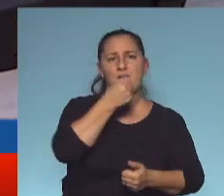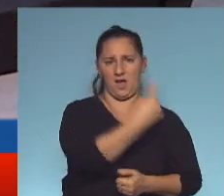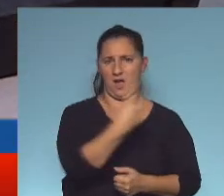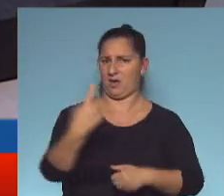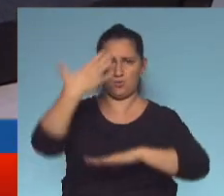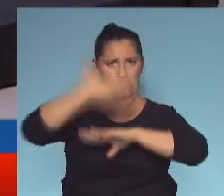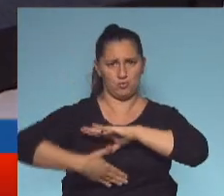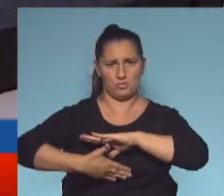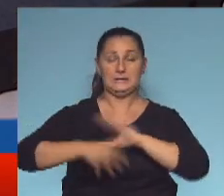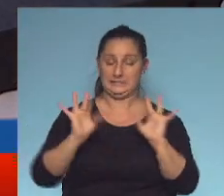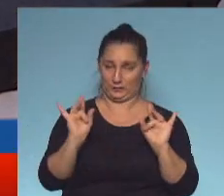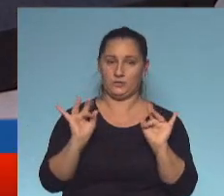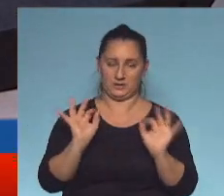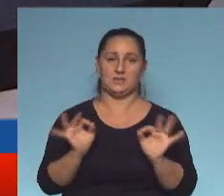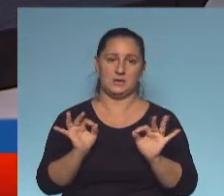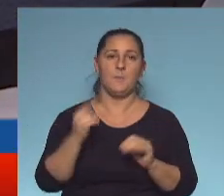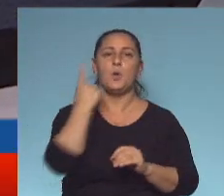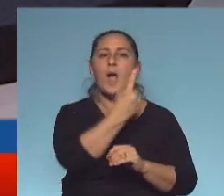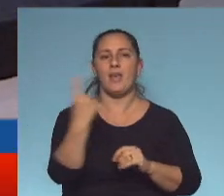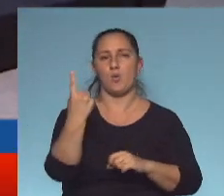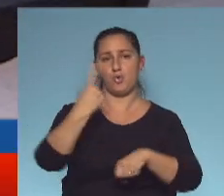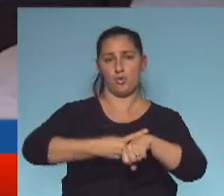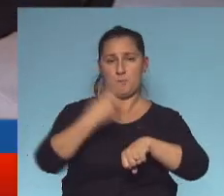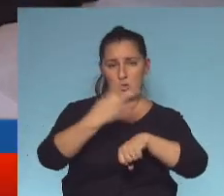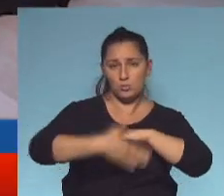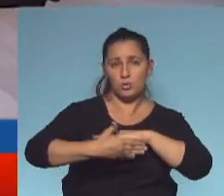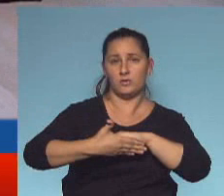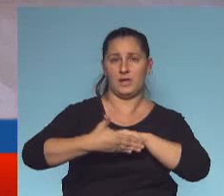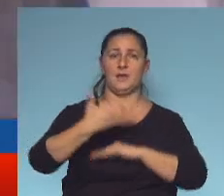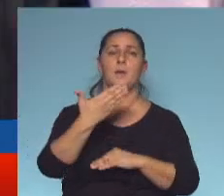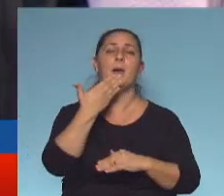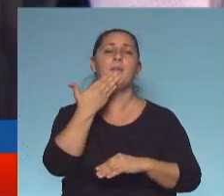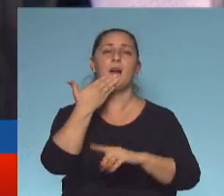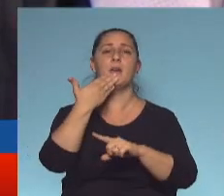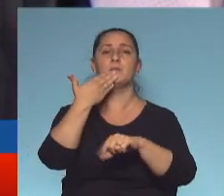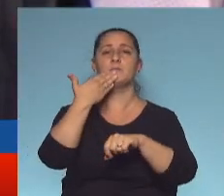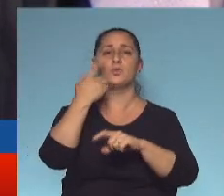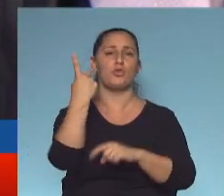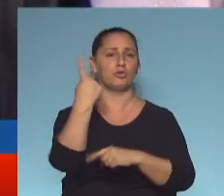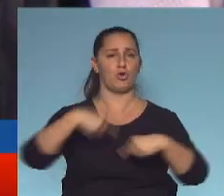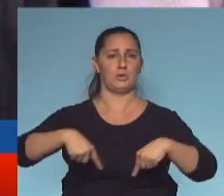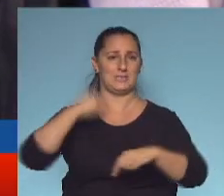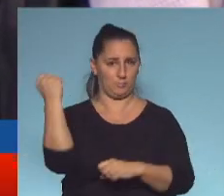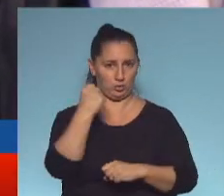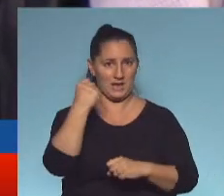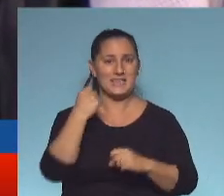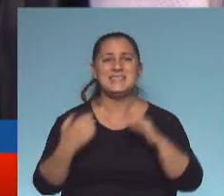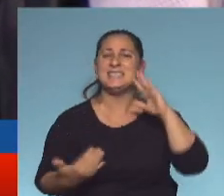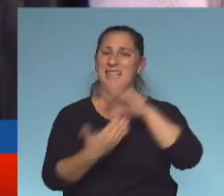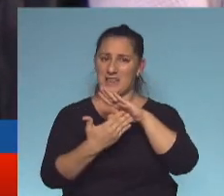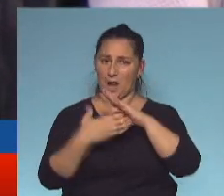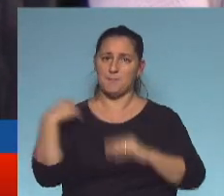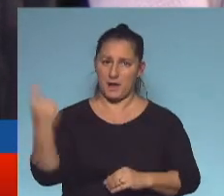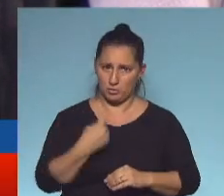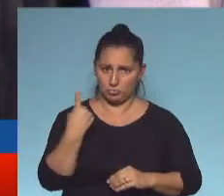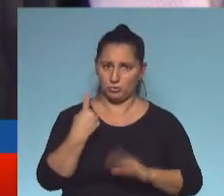claramente es dificultoso, pero vamos a dar la palabra para recabar distintas miradas sobre estos dos ejes que son los centrales para nosotros y